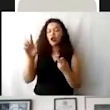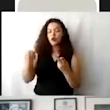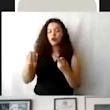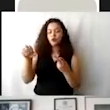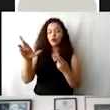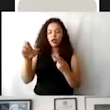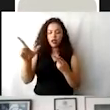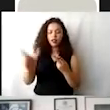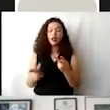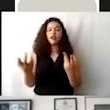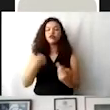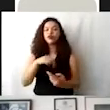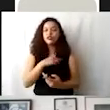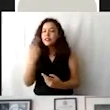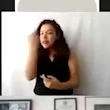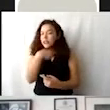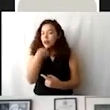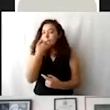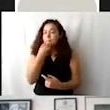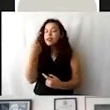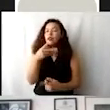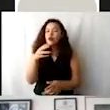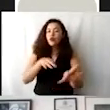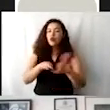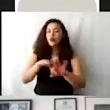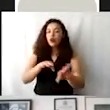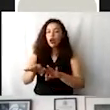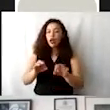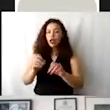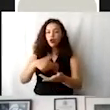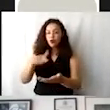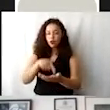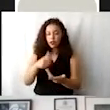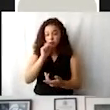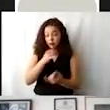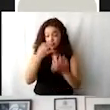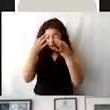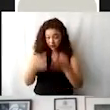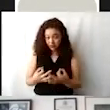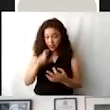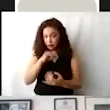del domicilio fiscal y de que estén registradas.